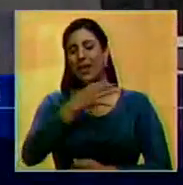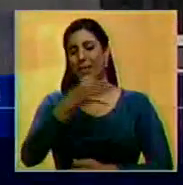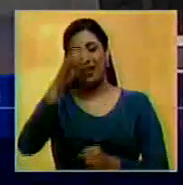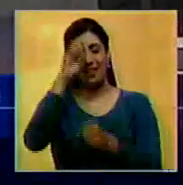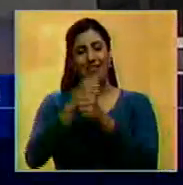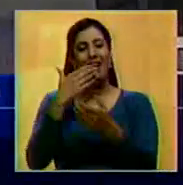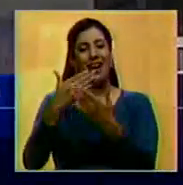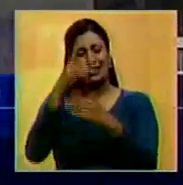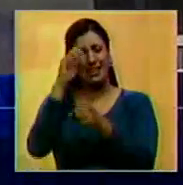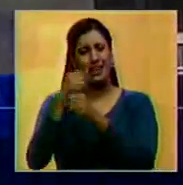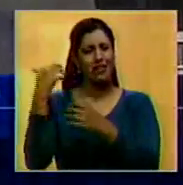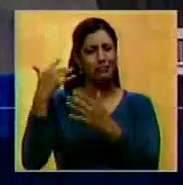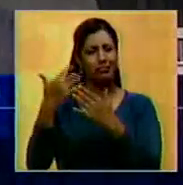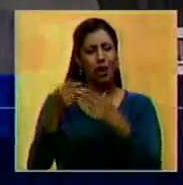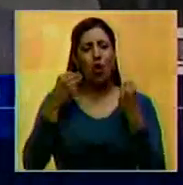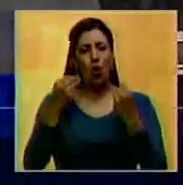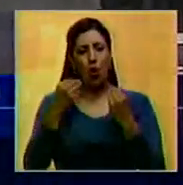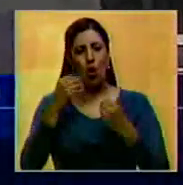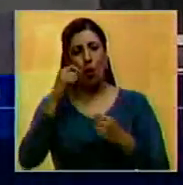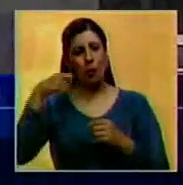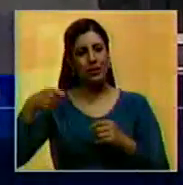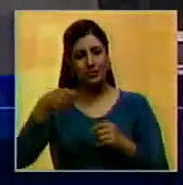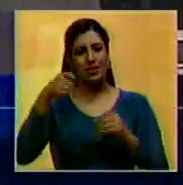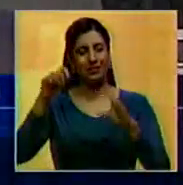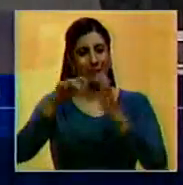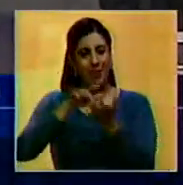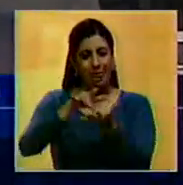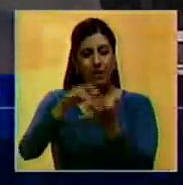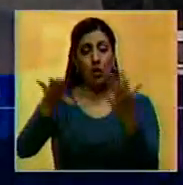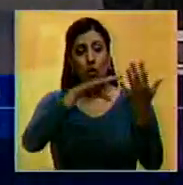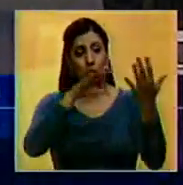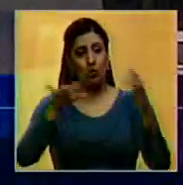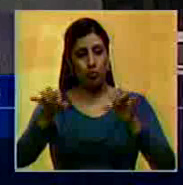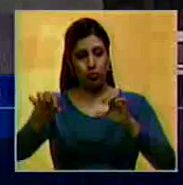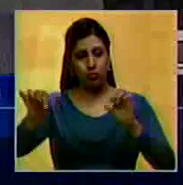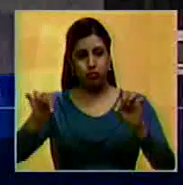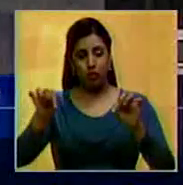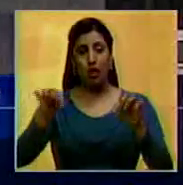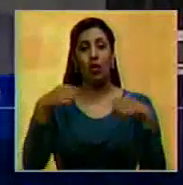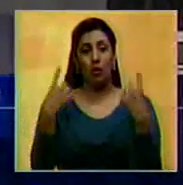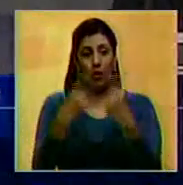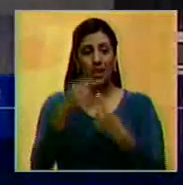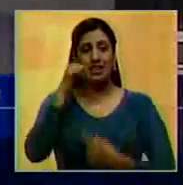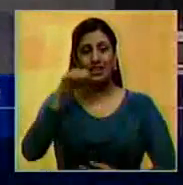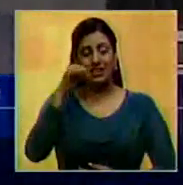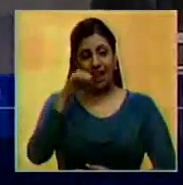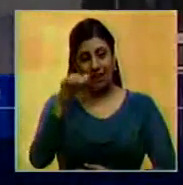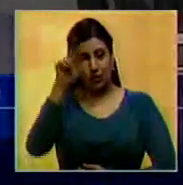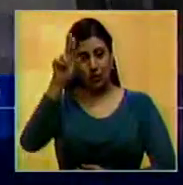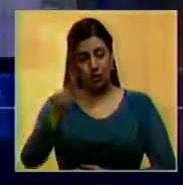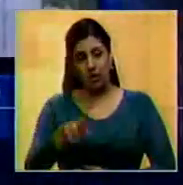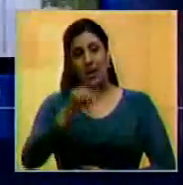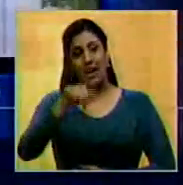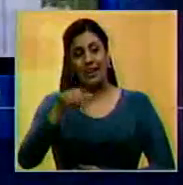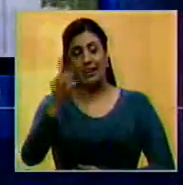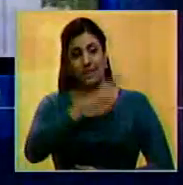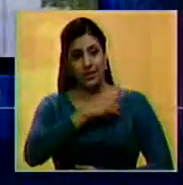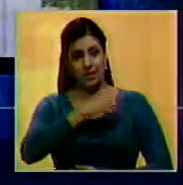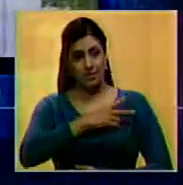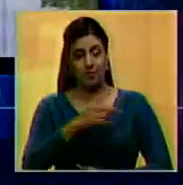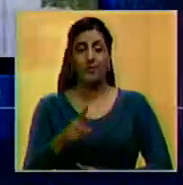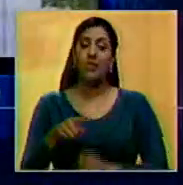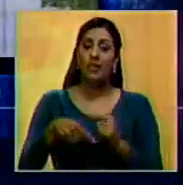sensacional gracias a la labor que desempeñaba como pinchador de discos y musicalizador en el programa Sábado Sensacional de nuestra planta